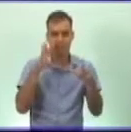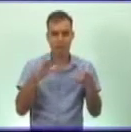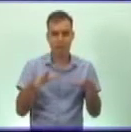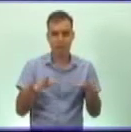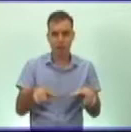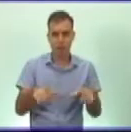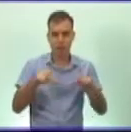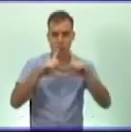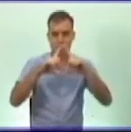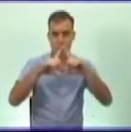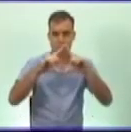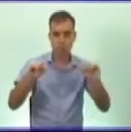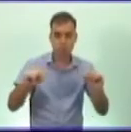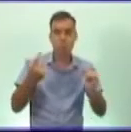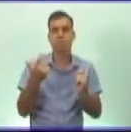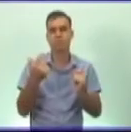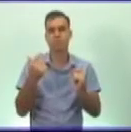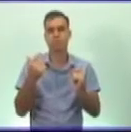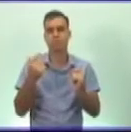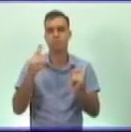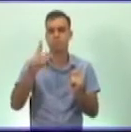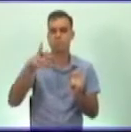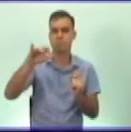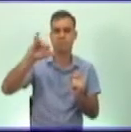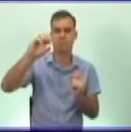la diapositiva.